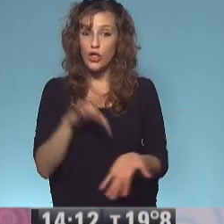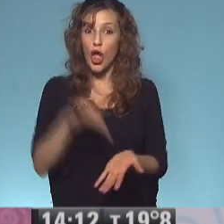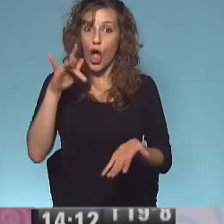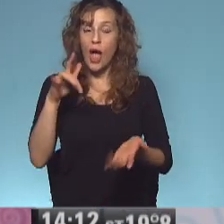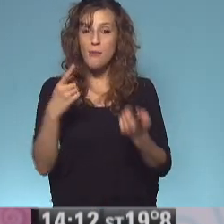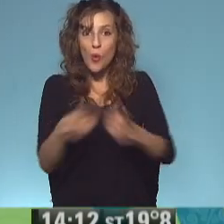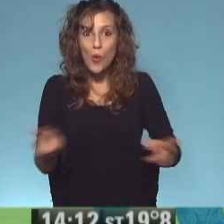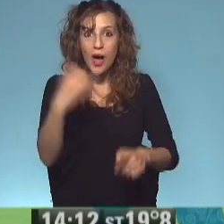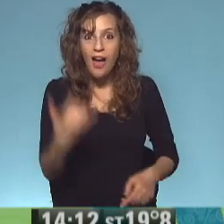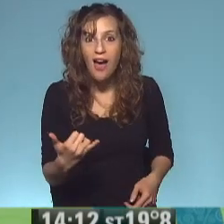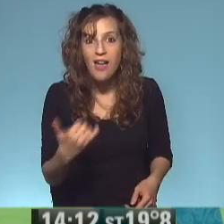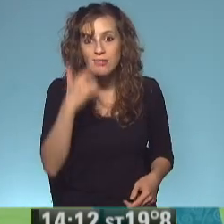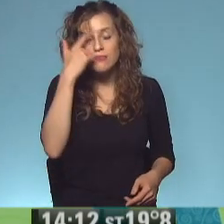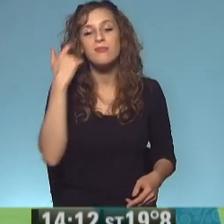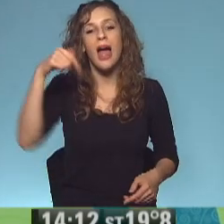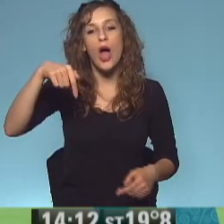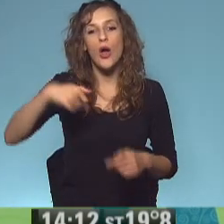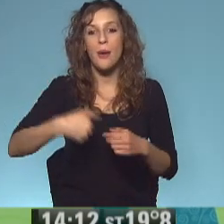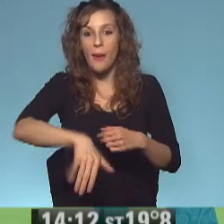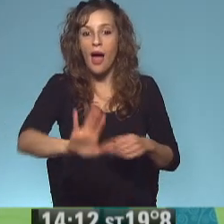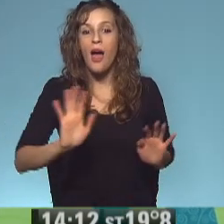¿Despertamos a los sonidos?